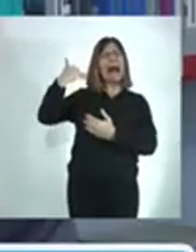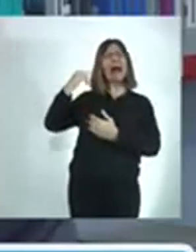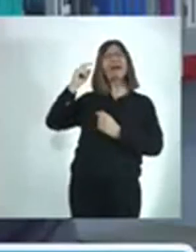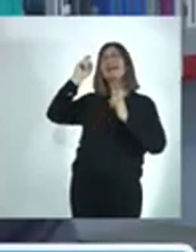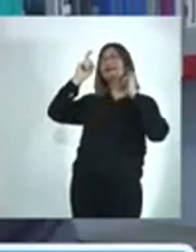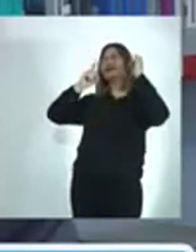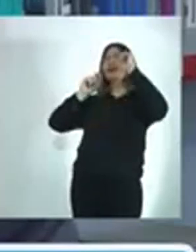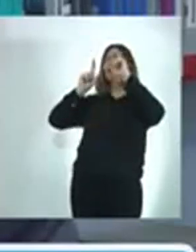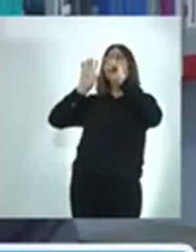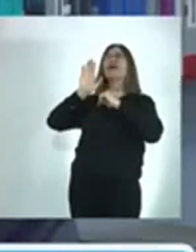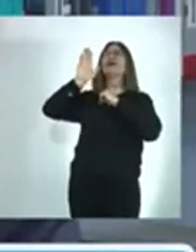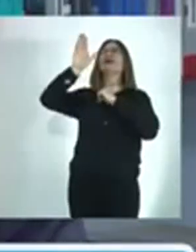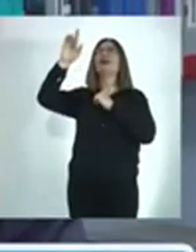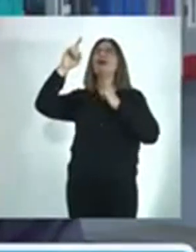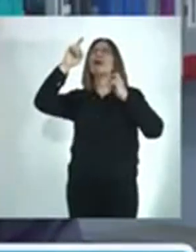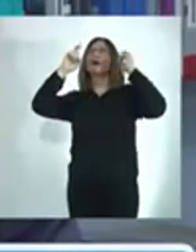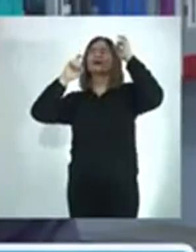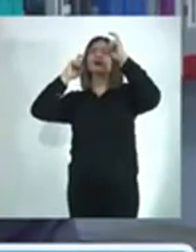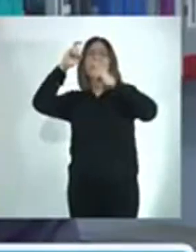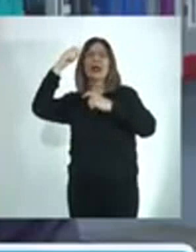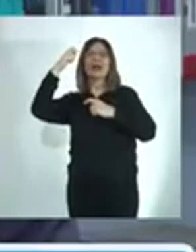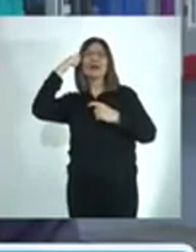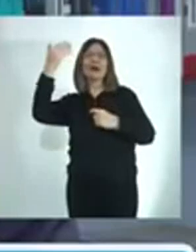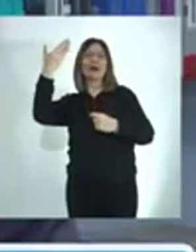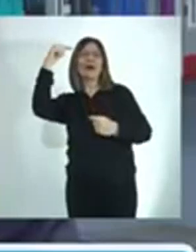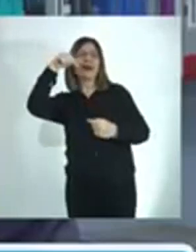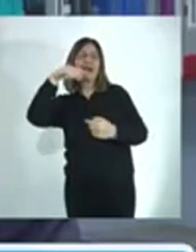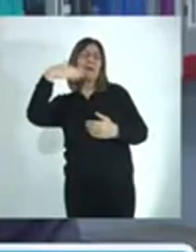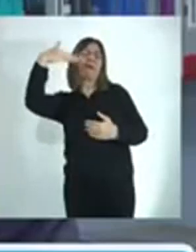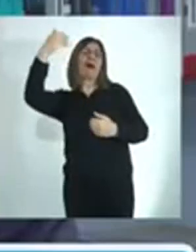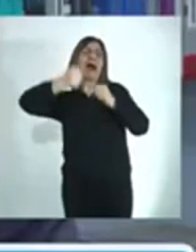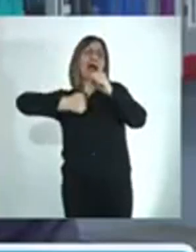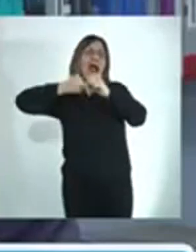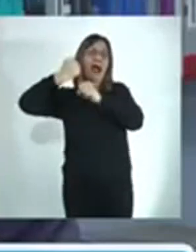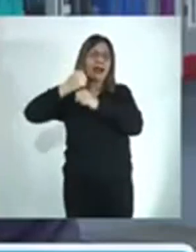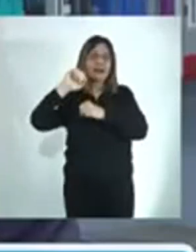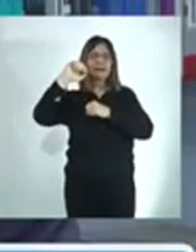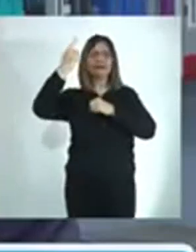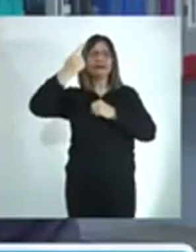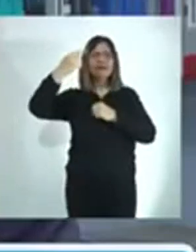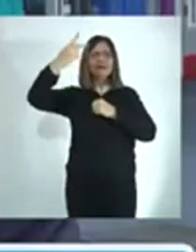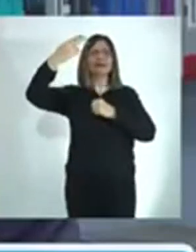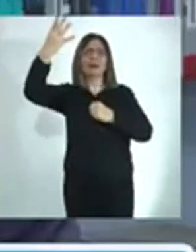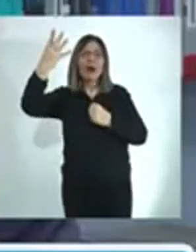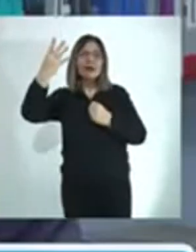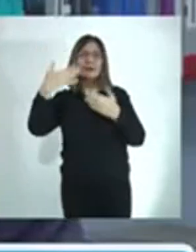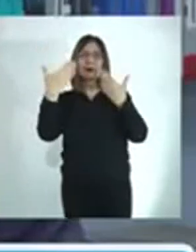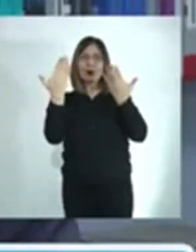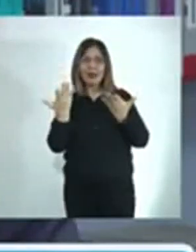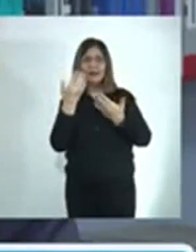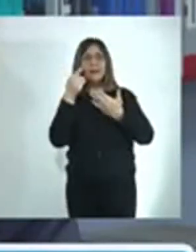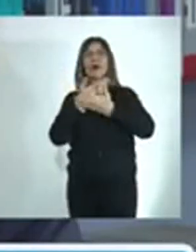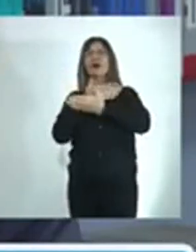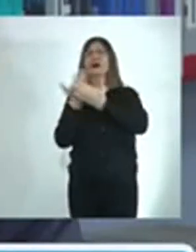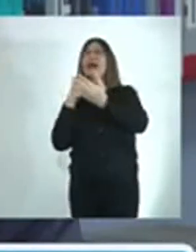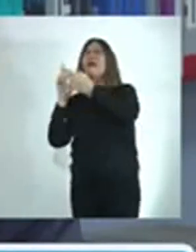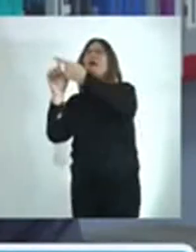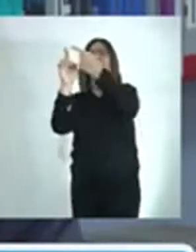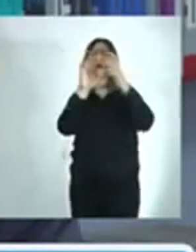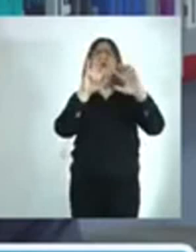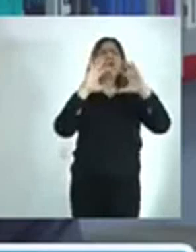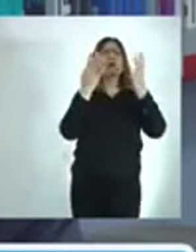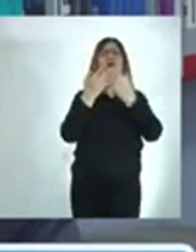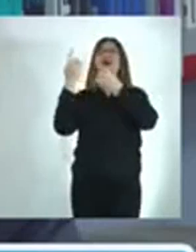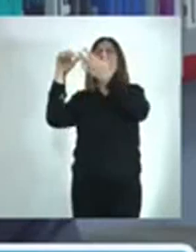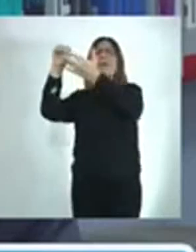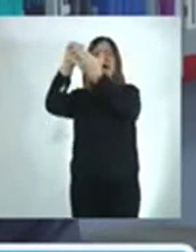una utopía de un grupo de educadores tucumanos, es decir, de qué manera nos podemos vincular con otros educadores, conocer